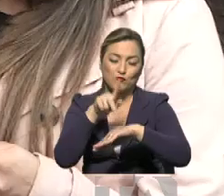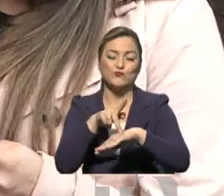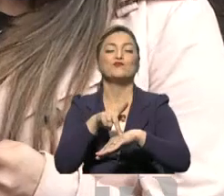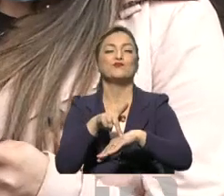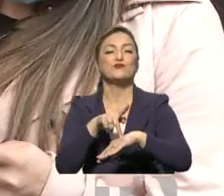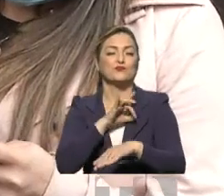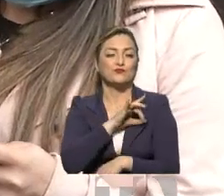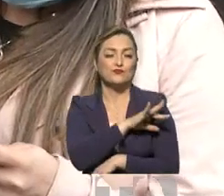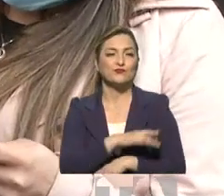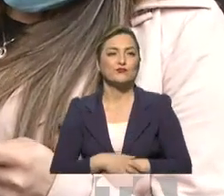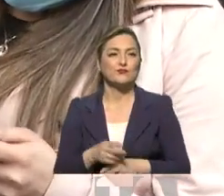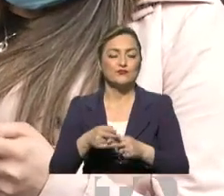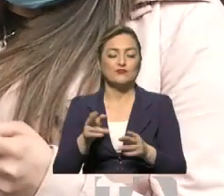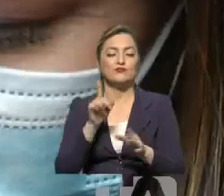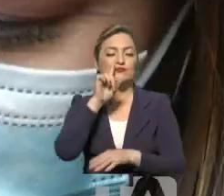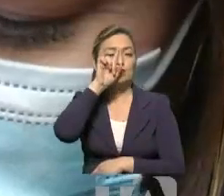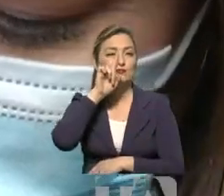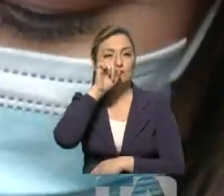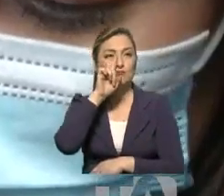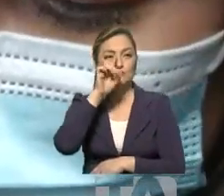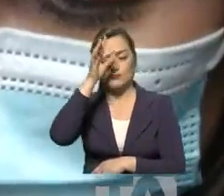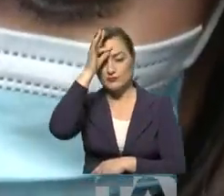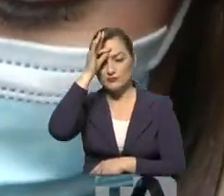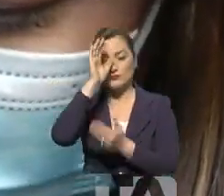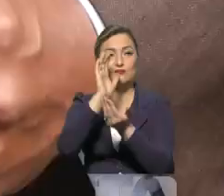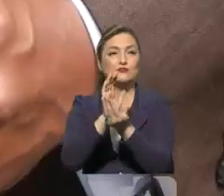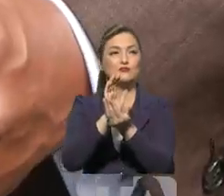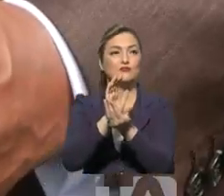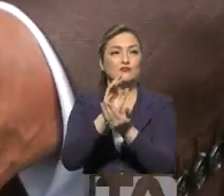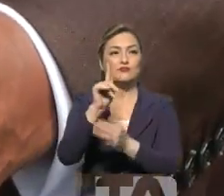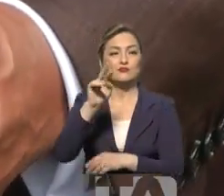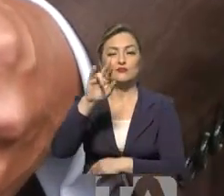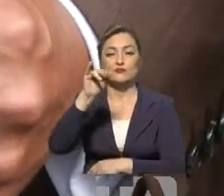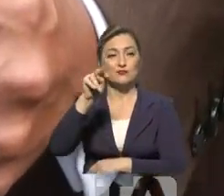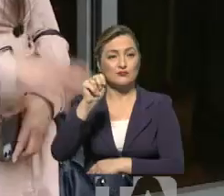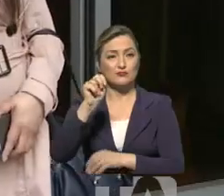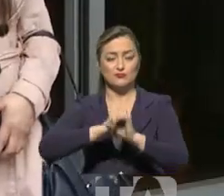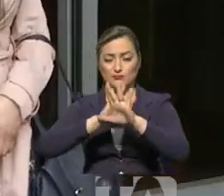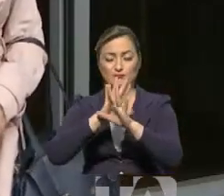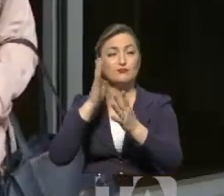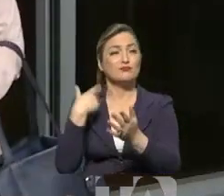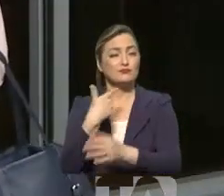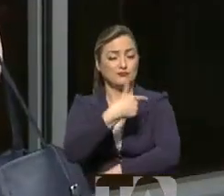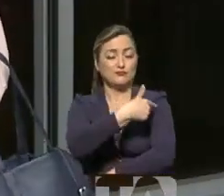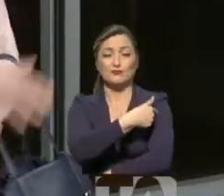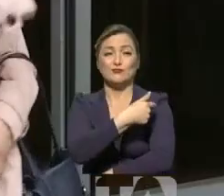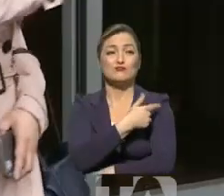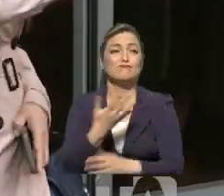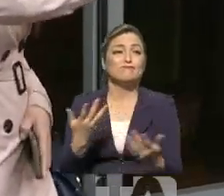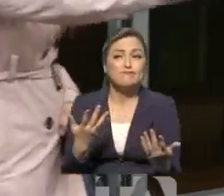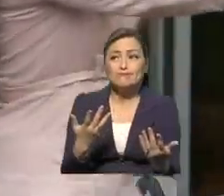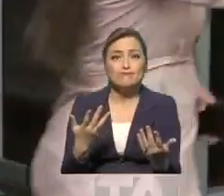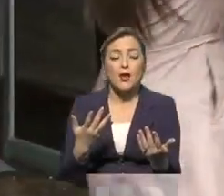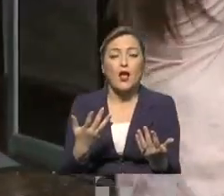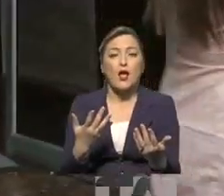la exfuncionaria del Hospital Carlos Andrade Marín de Quito, Karina Añasco, quien aclaró en su versión que la aplicación de su vacuna se dio de